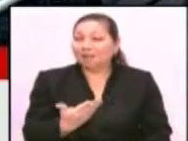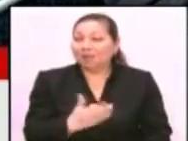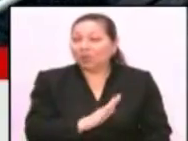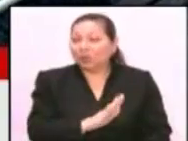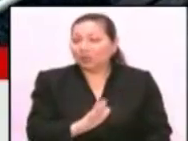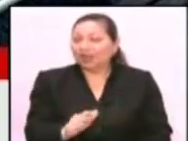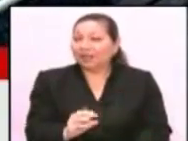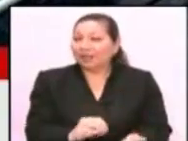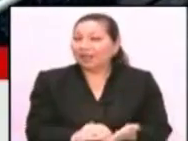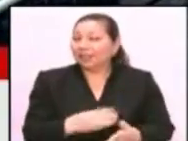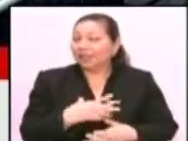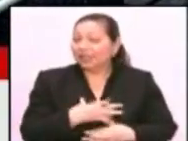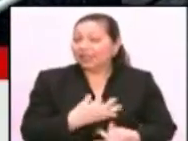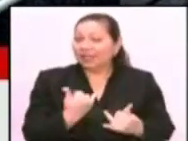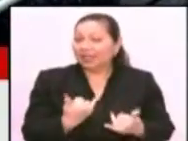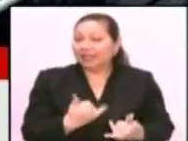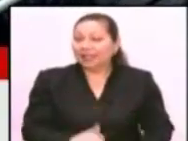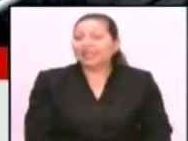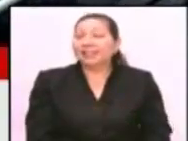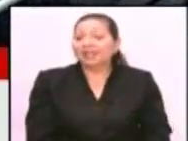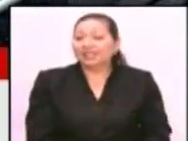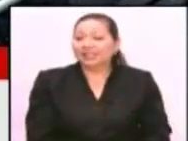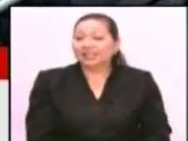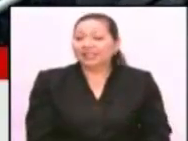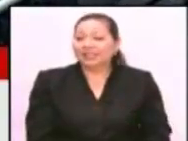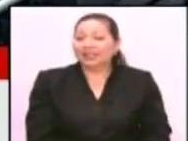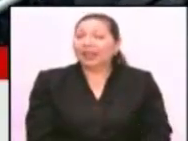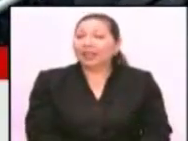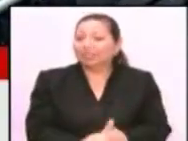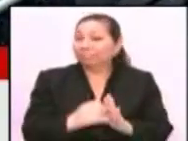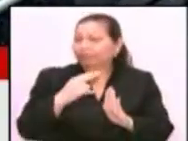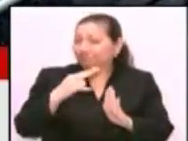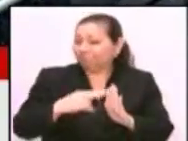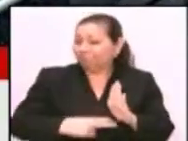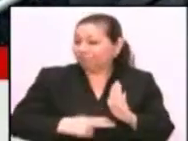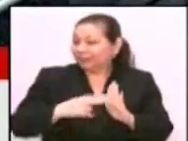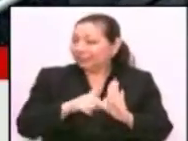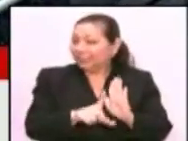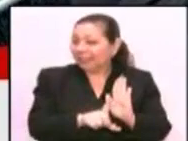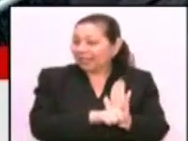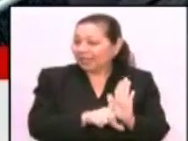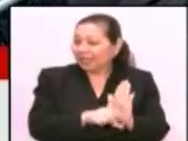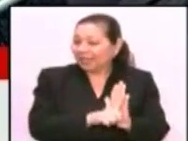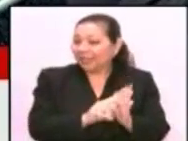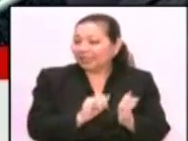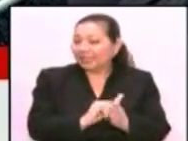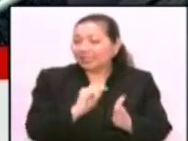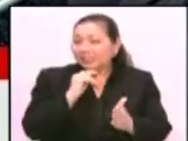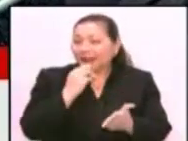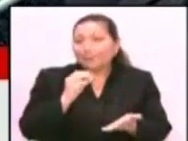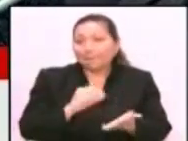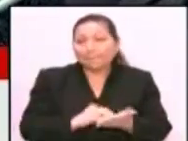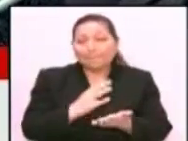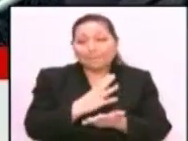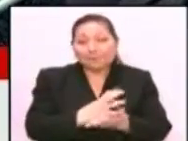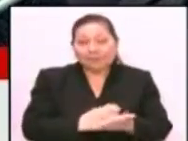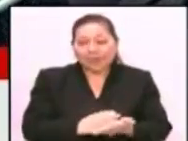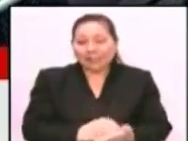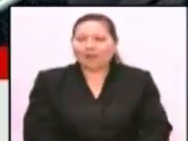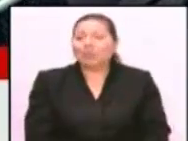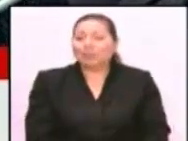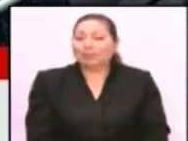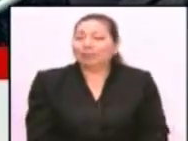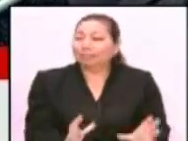ustedes que están tan interesados en esto, por ejemplo, que revisen esas leyes y ayuden a que sea cada vez menos